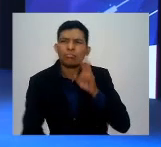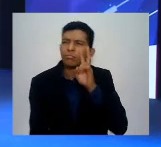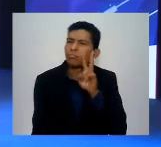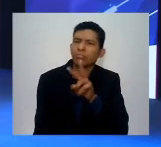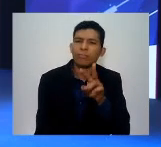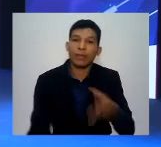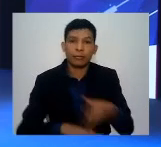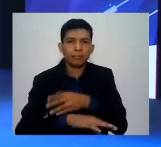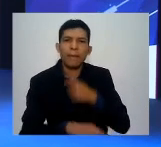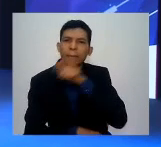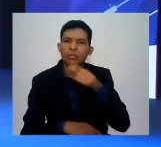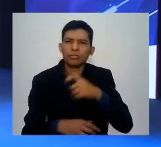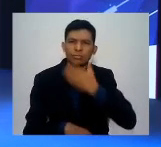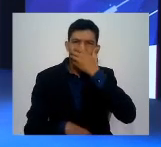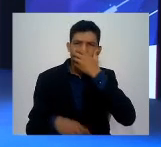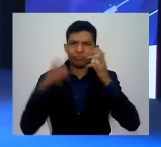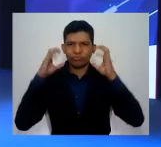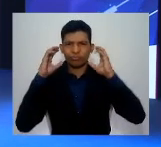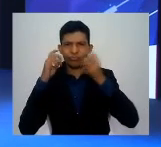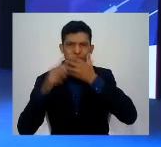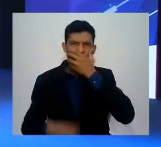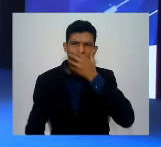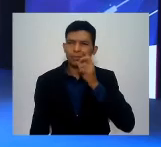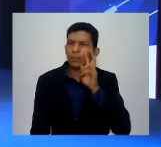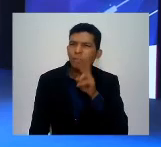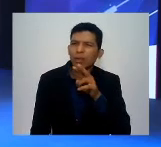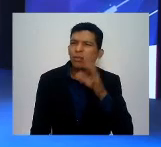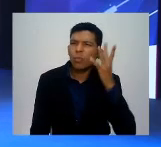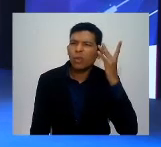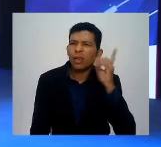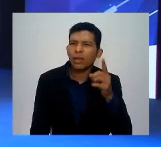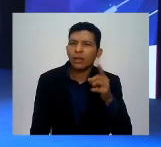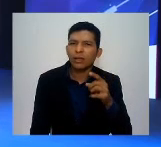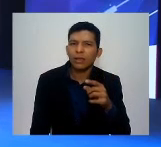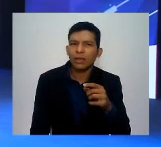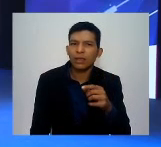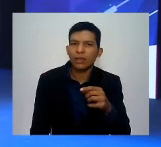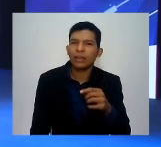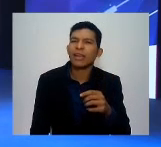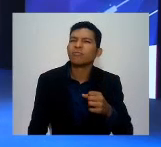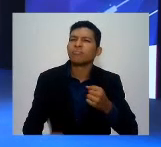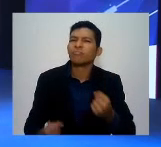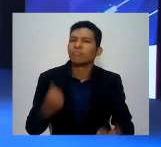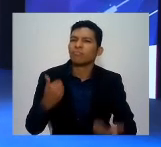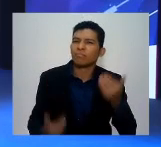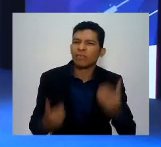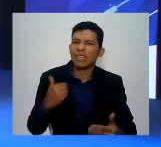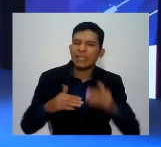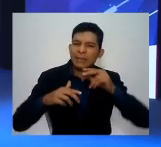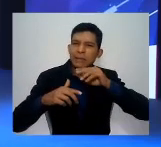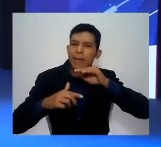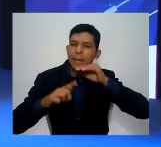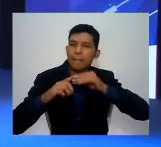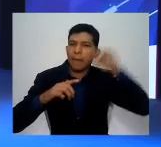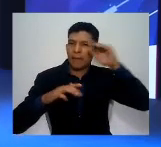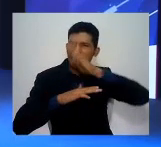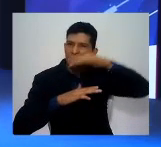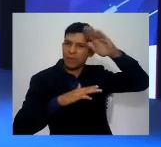del latigazo. ¿Listo? Y obviamente ha evitado muchas muertes de pilotos desde